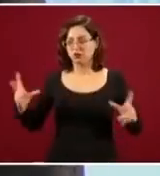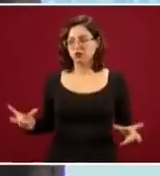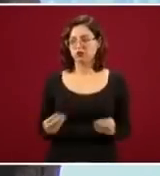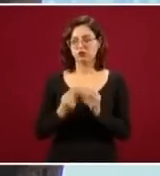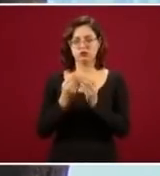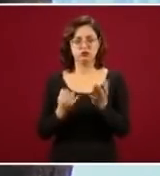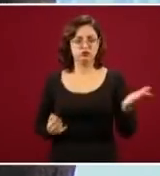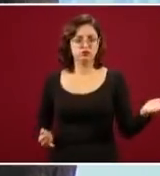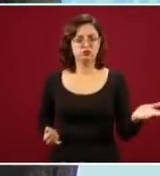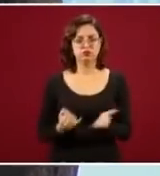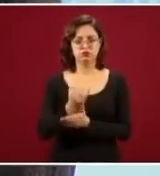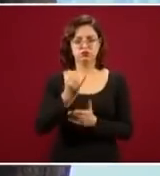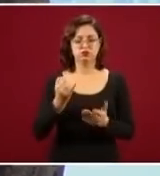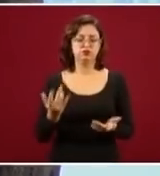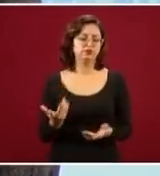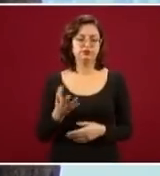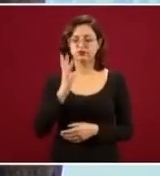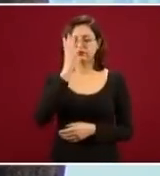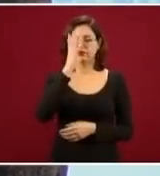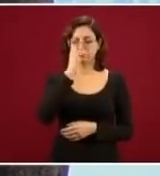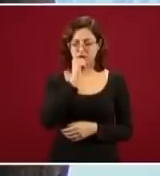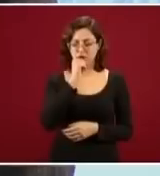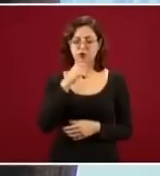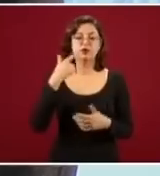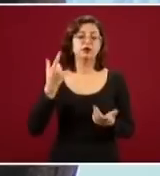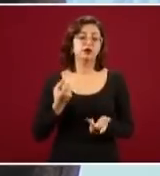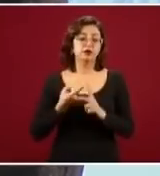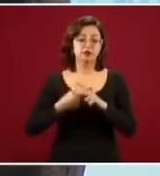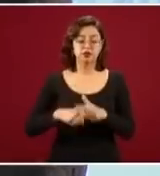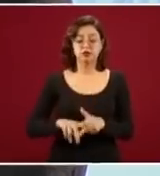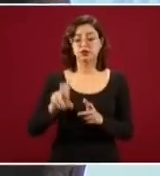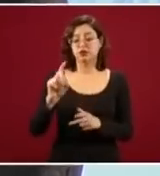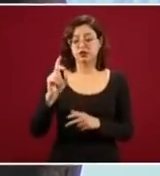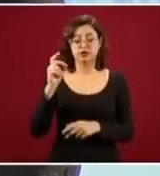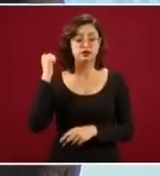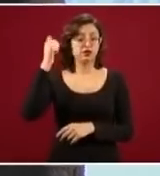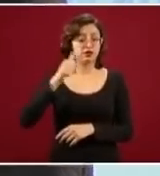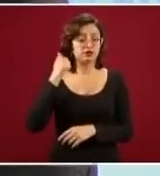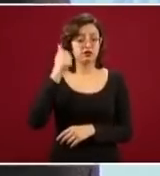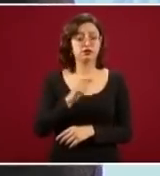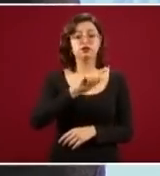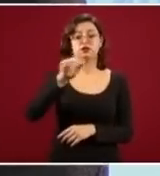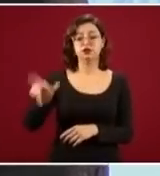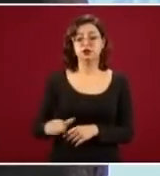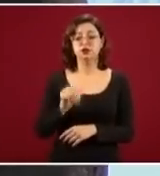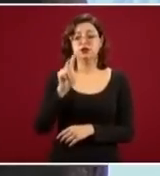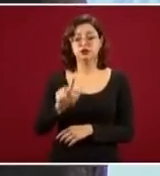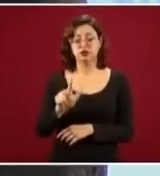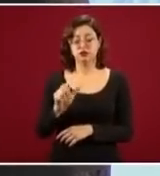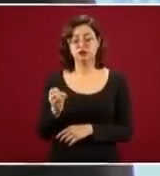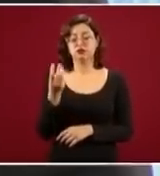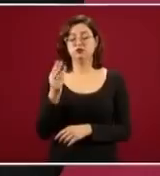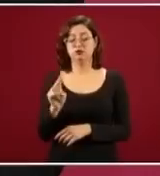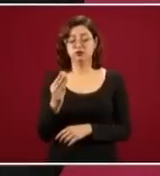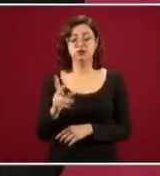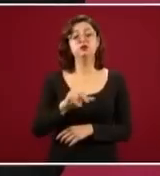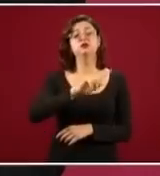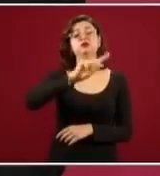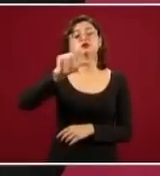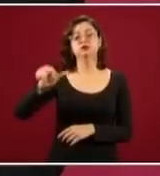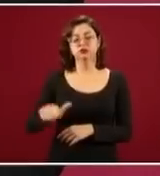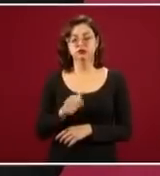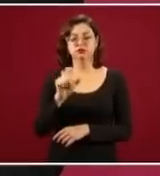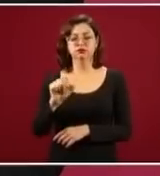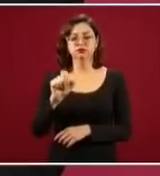tanta información. Entonces, iniciamos el 30 de abril los primeros dos tramos, después el 18 de mayo y los últimos dos tramos